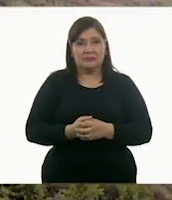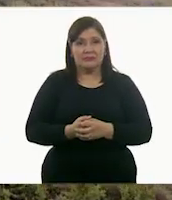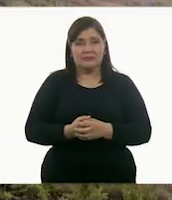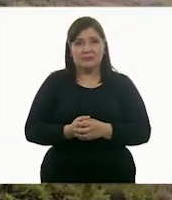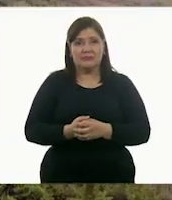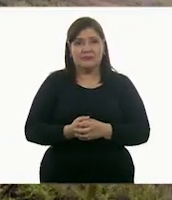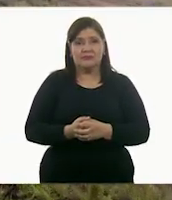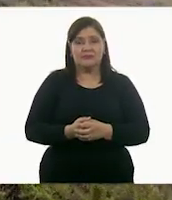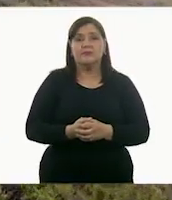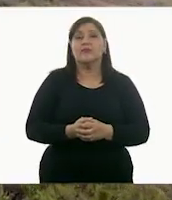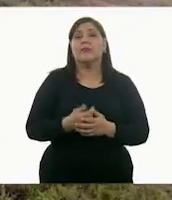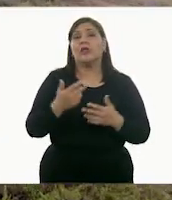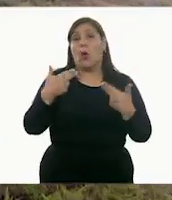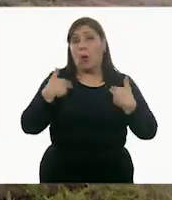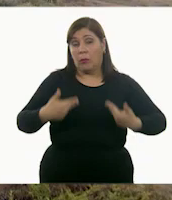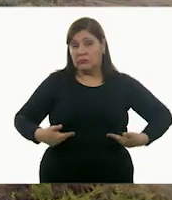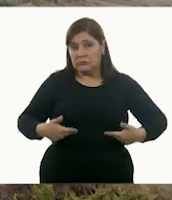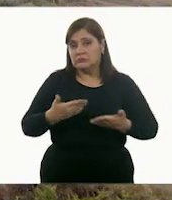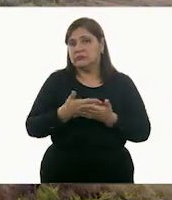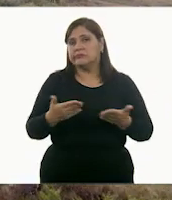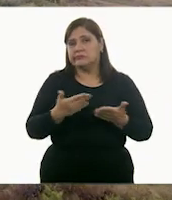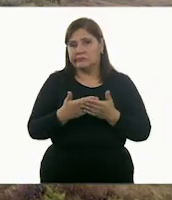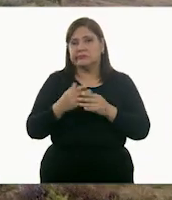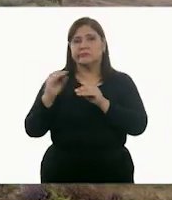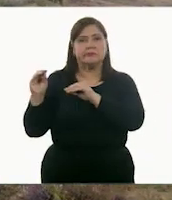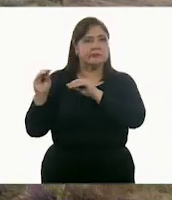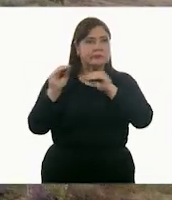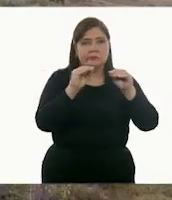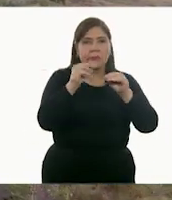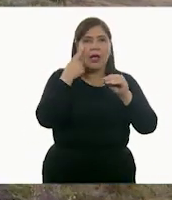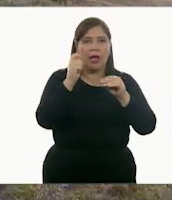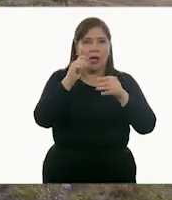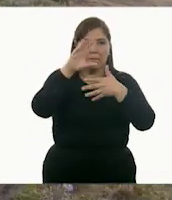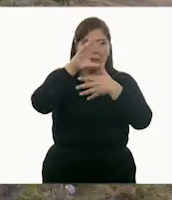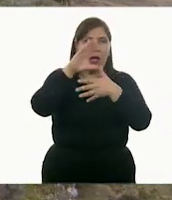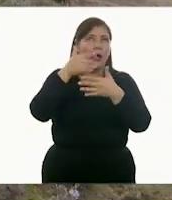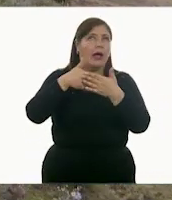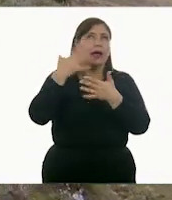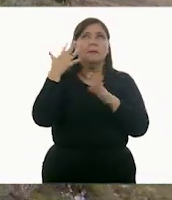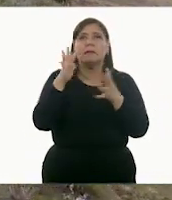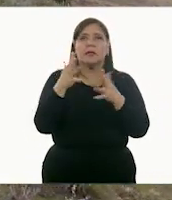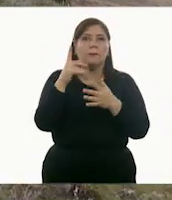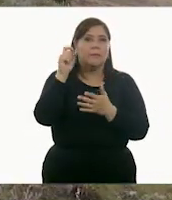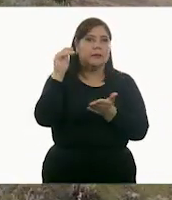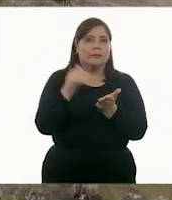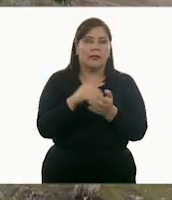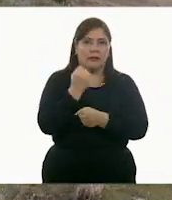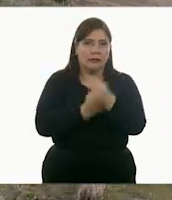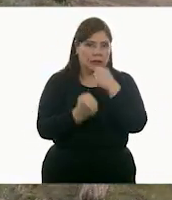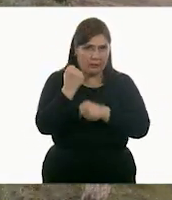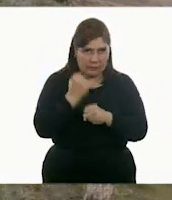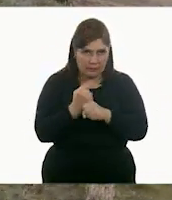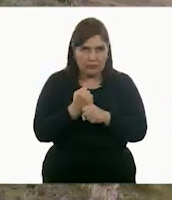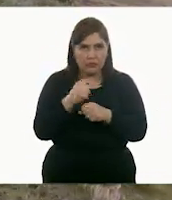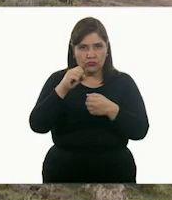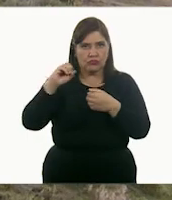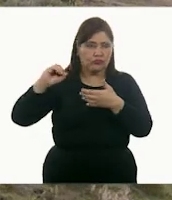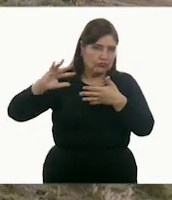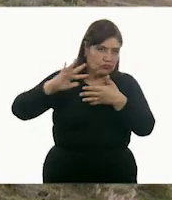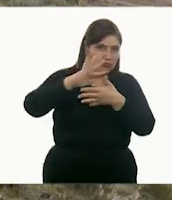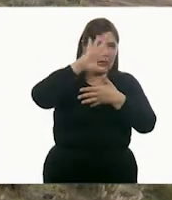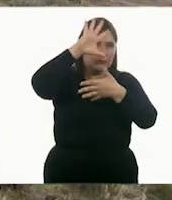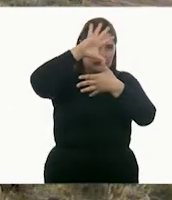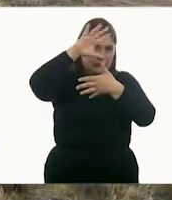Los seres humanos llegaron a lo que hoy es América hace unos 20.000 años, sin percatarse de que se